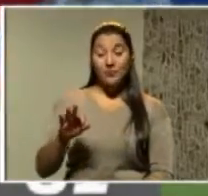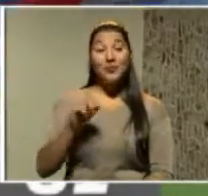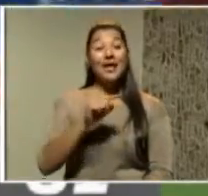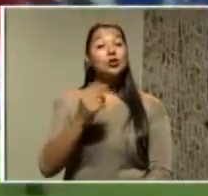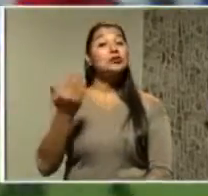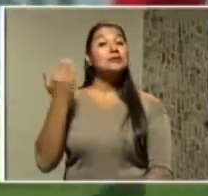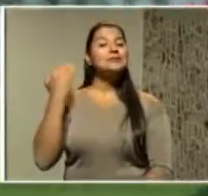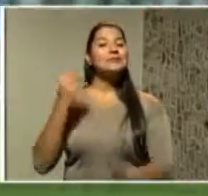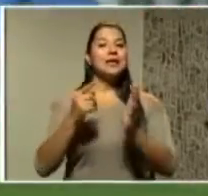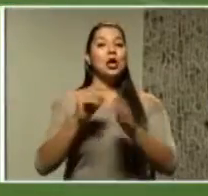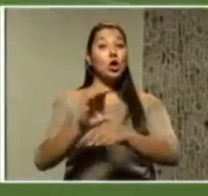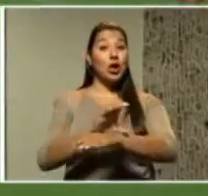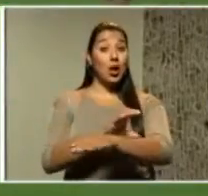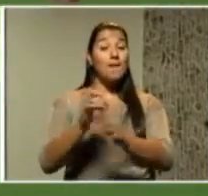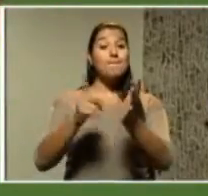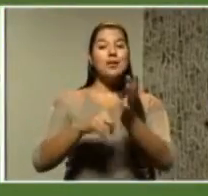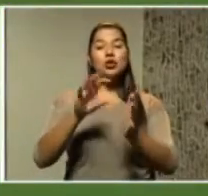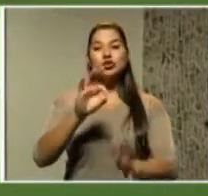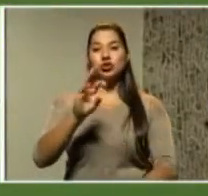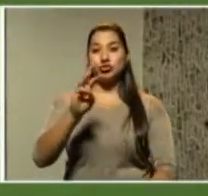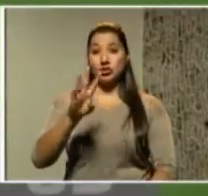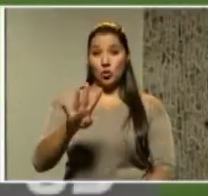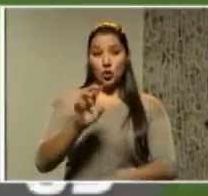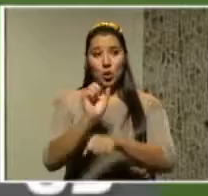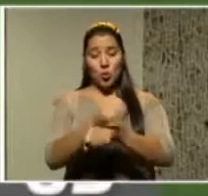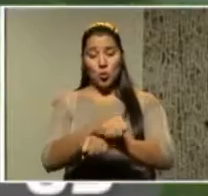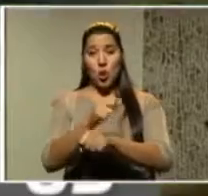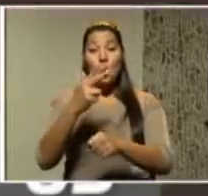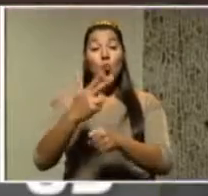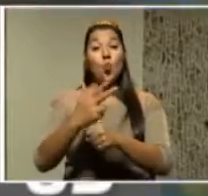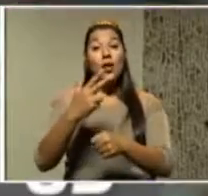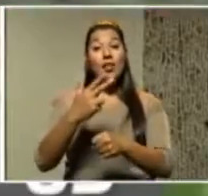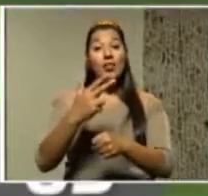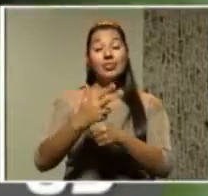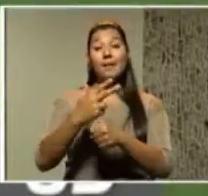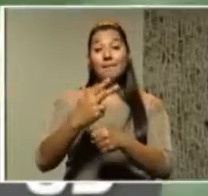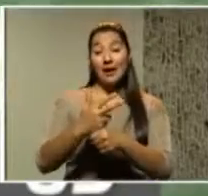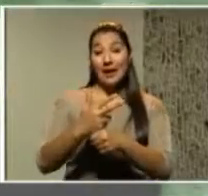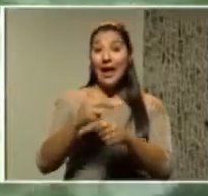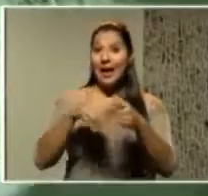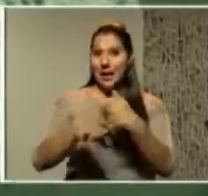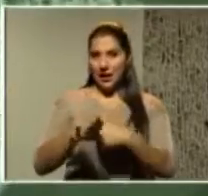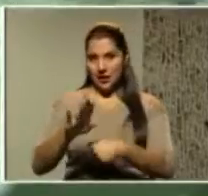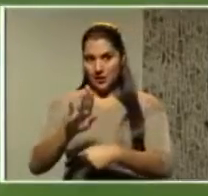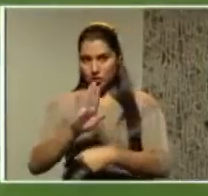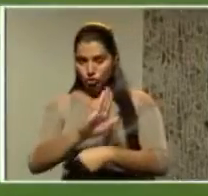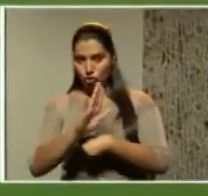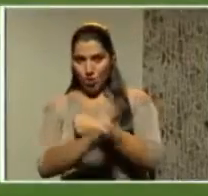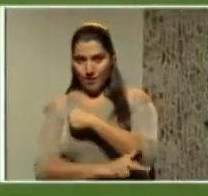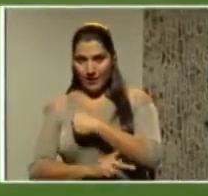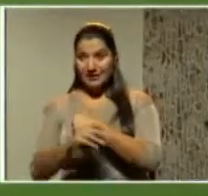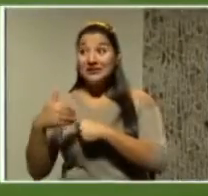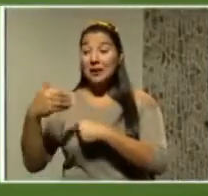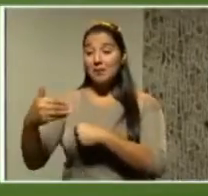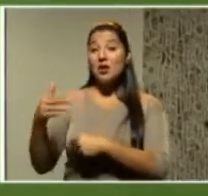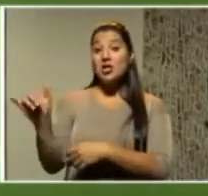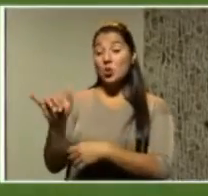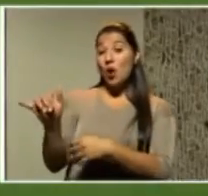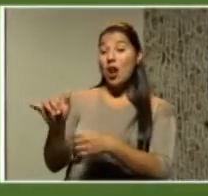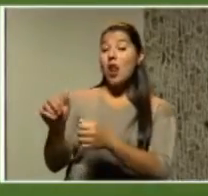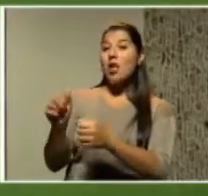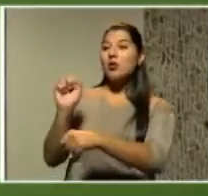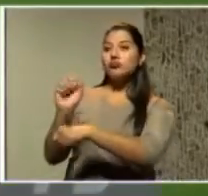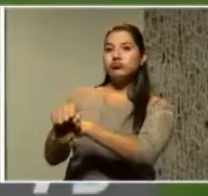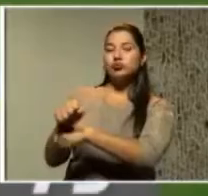1964, dejaron en el camino al Municipal de Guatemala en dos juegos disputados en territorio chapín, y luego hicieron lo mismo con los Albos del Olimpia en